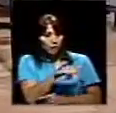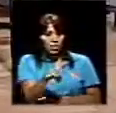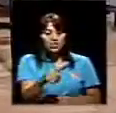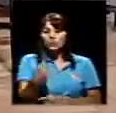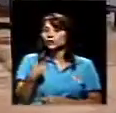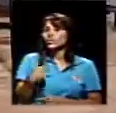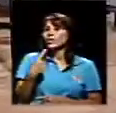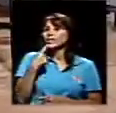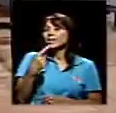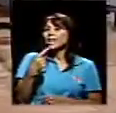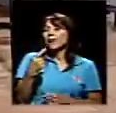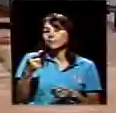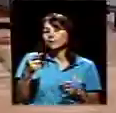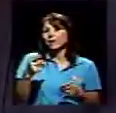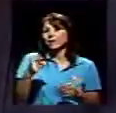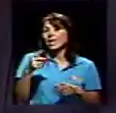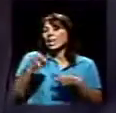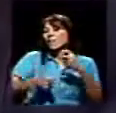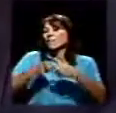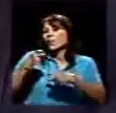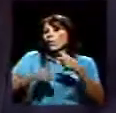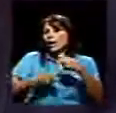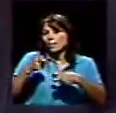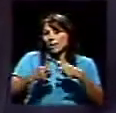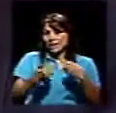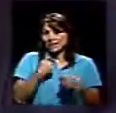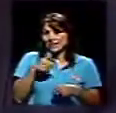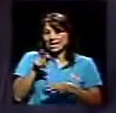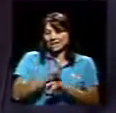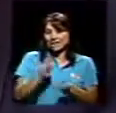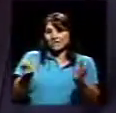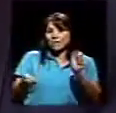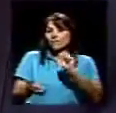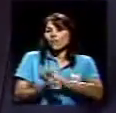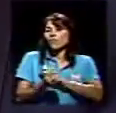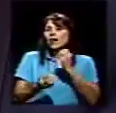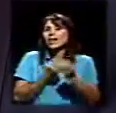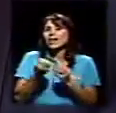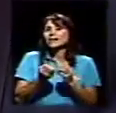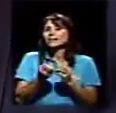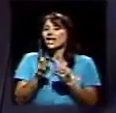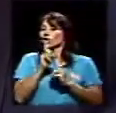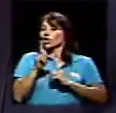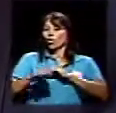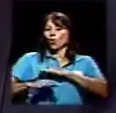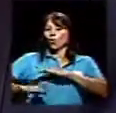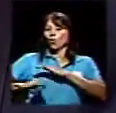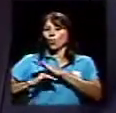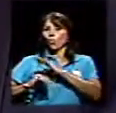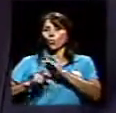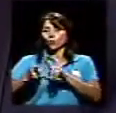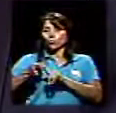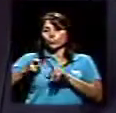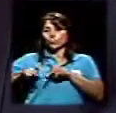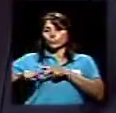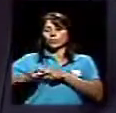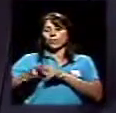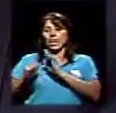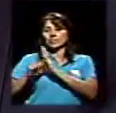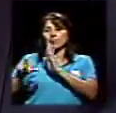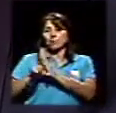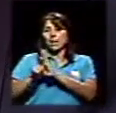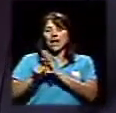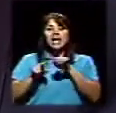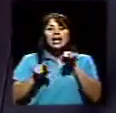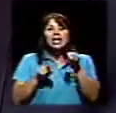el pecado original de esa reforma, es que no partió de la Asamblea, sino del Poder Ejecutivo. Y ninguna reforma